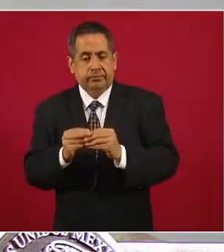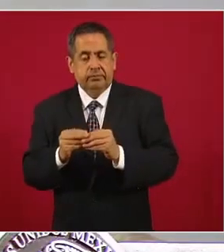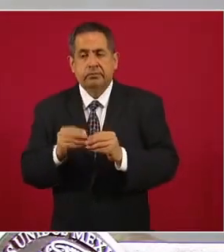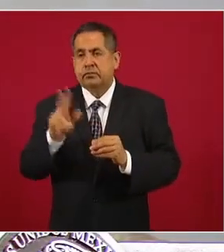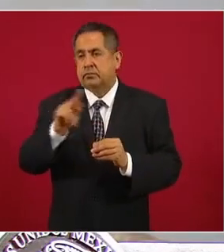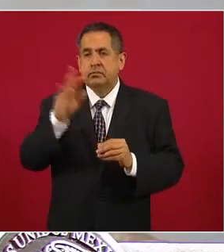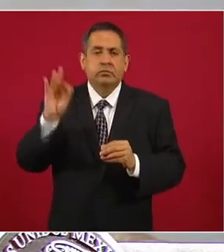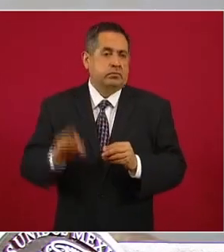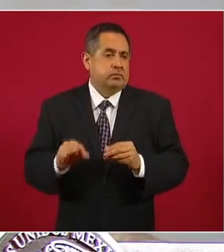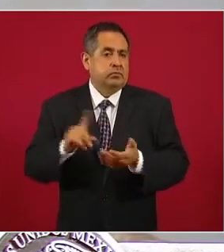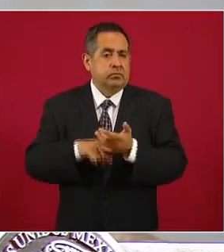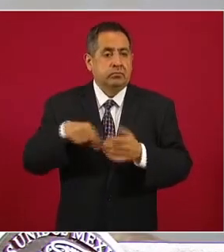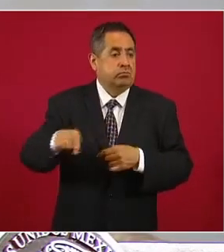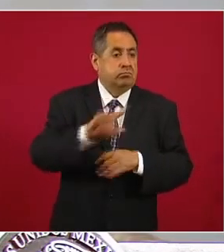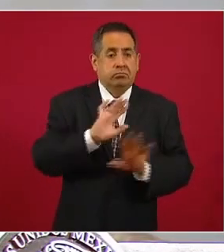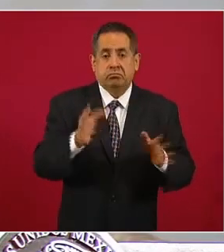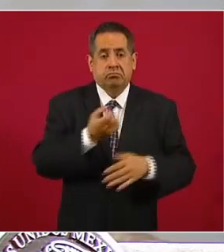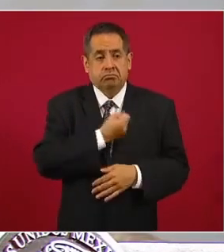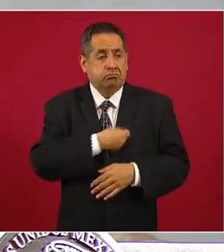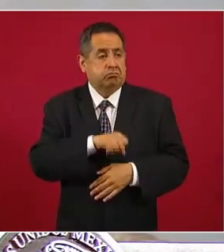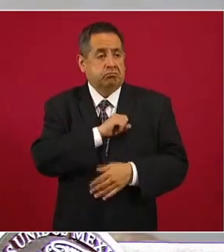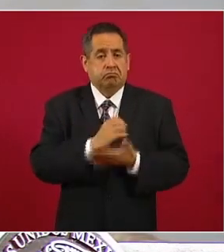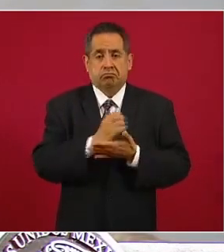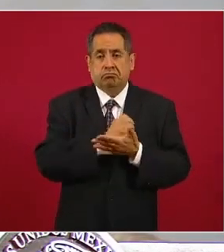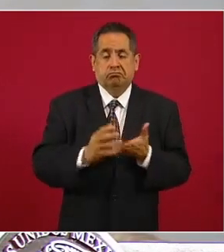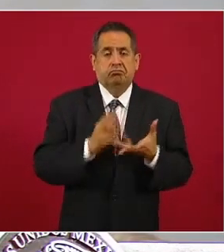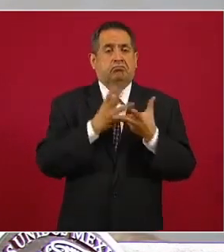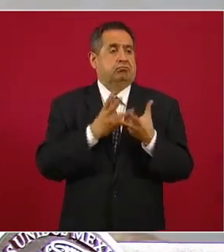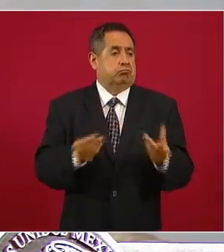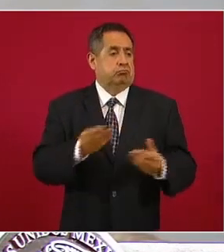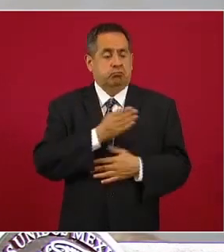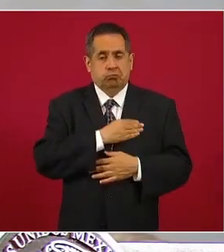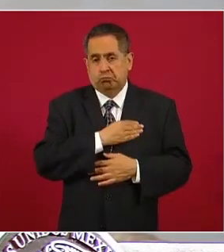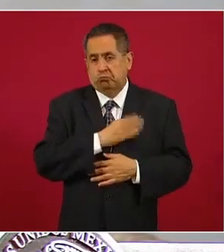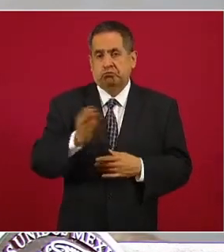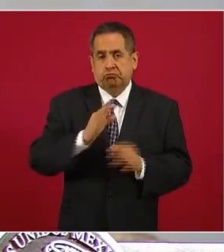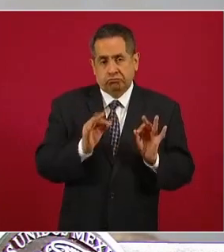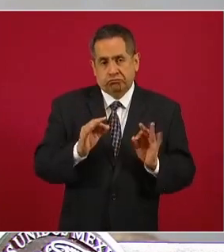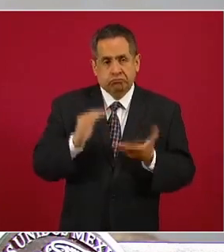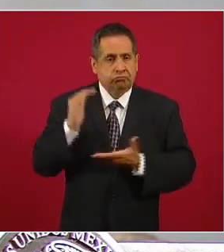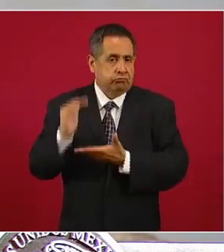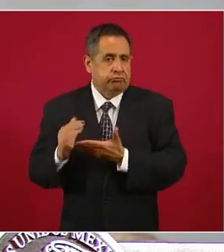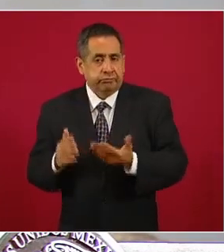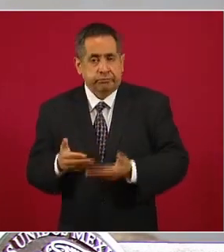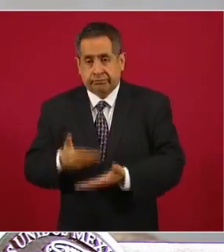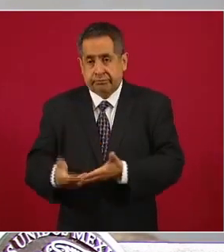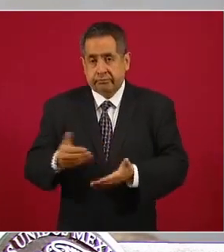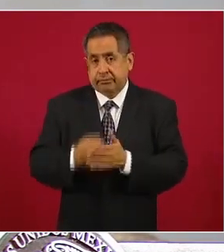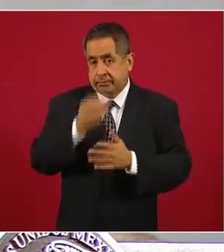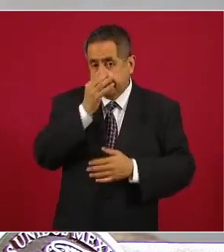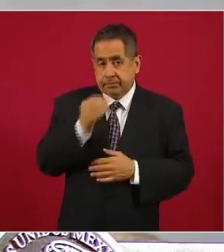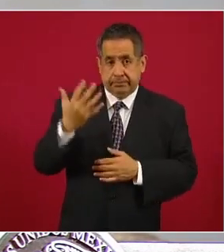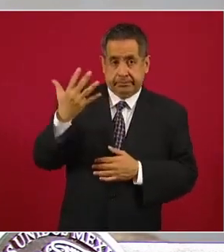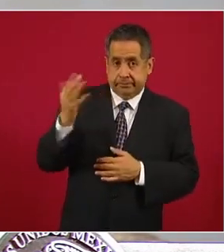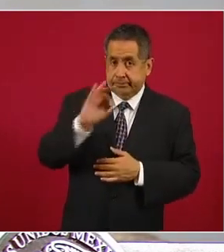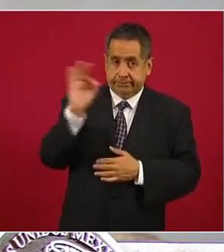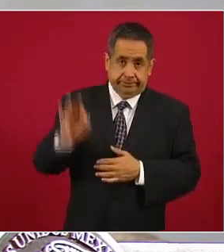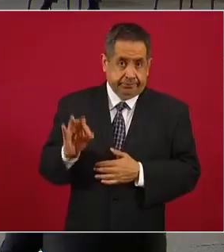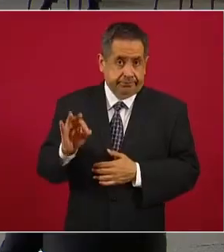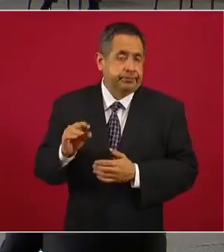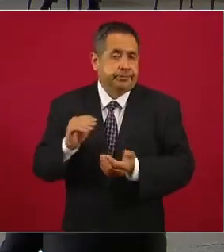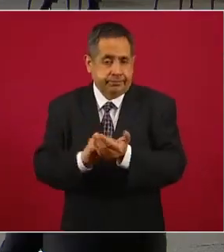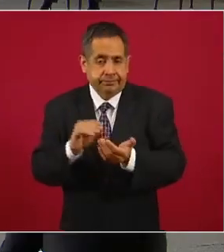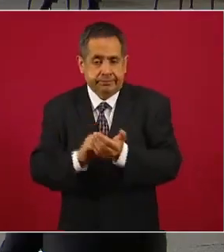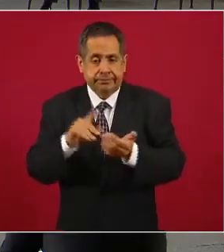de ellas y ellos ya no tienen enfermedad, ya no son casos. Y solamente el 5% son en